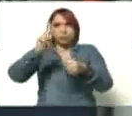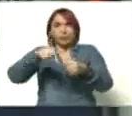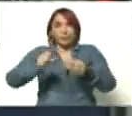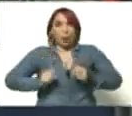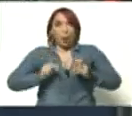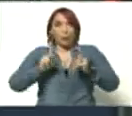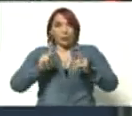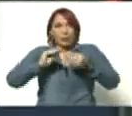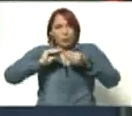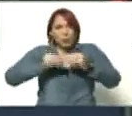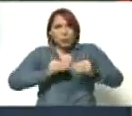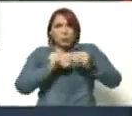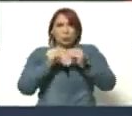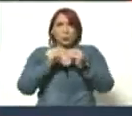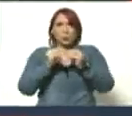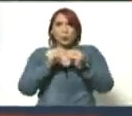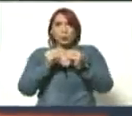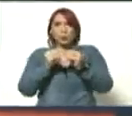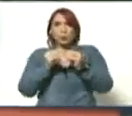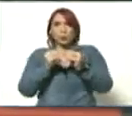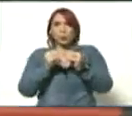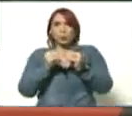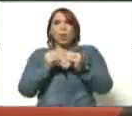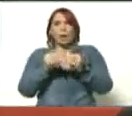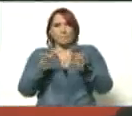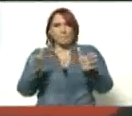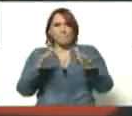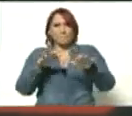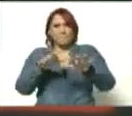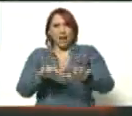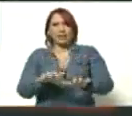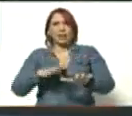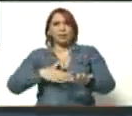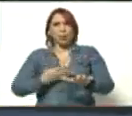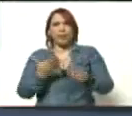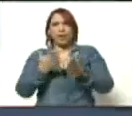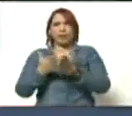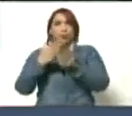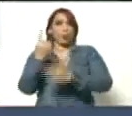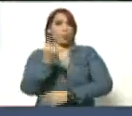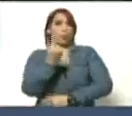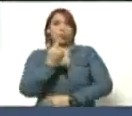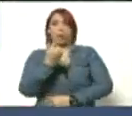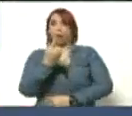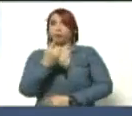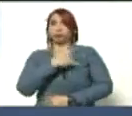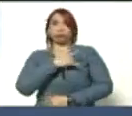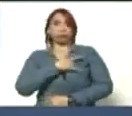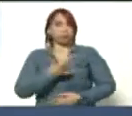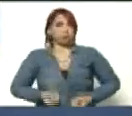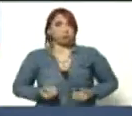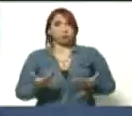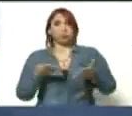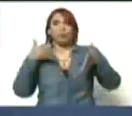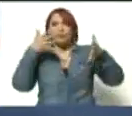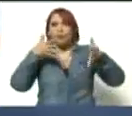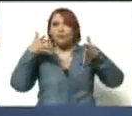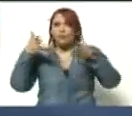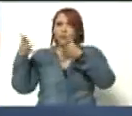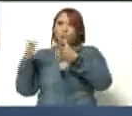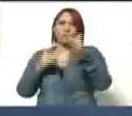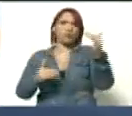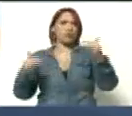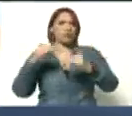oportunidad de reparar la moneda, la máquina minadora, y pueden estudiar. Somos la única universidad que ofrece la maestría